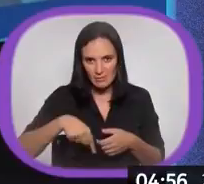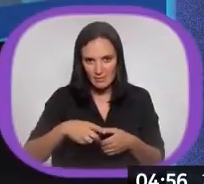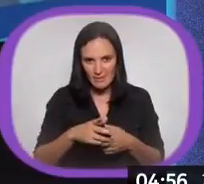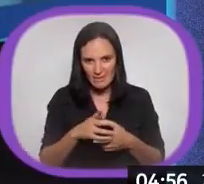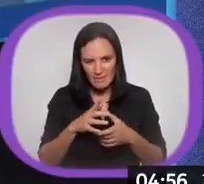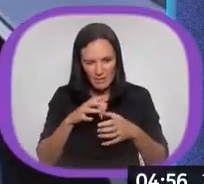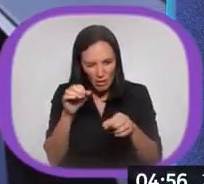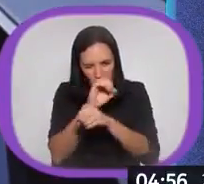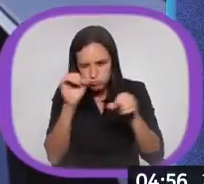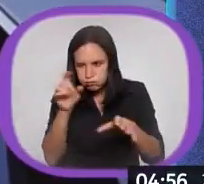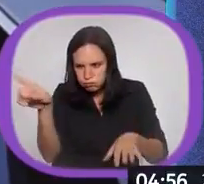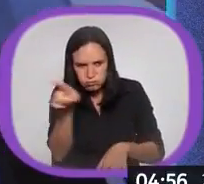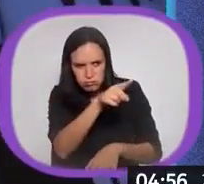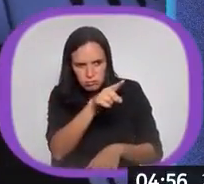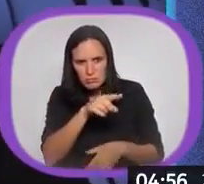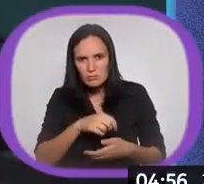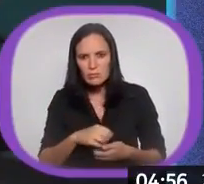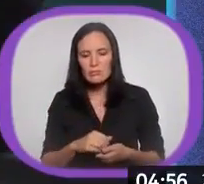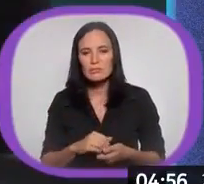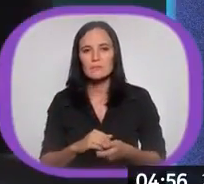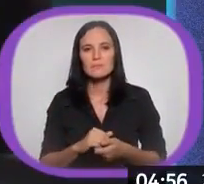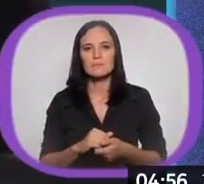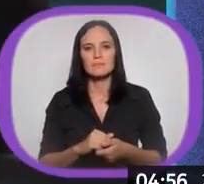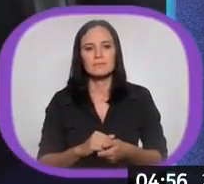¡Ahora, Tancor, destrúyelos!